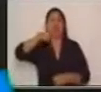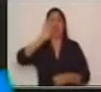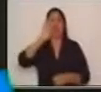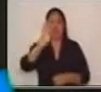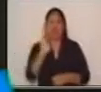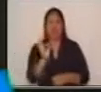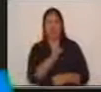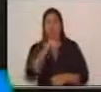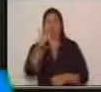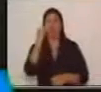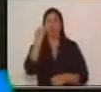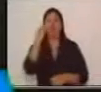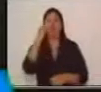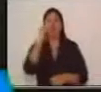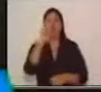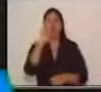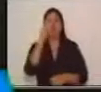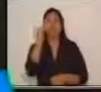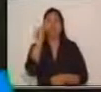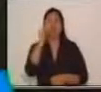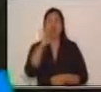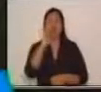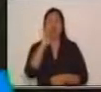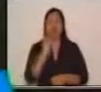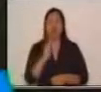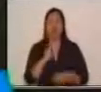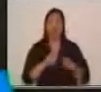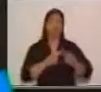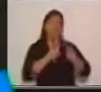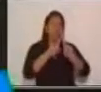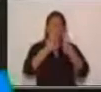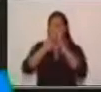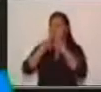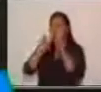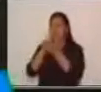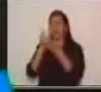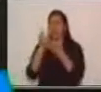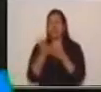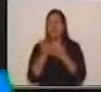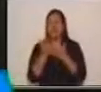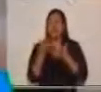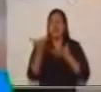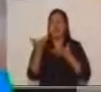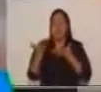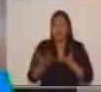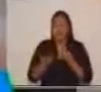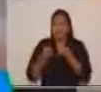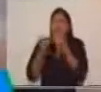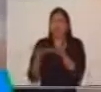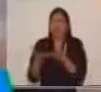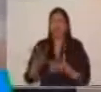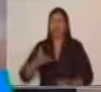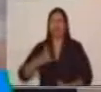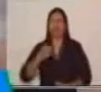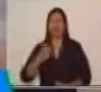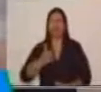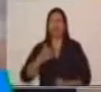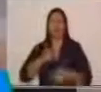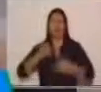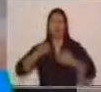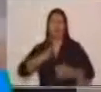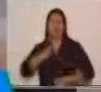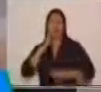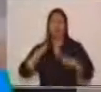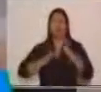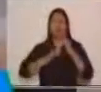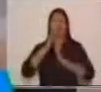ser todas aquellas obras literarias que van a transmitir sentimientos y emociones a través de sus textos. Podrán